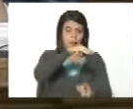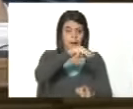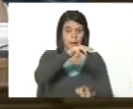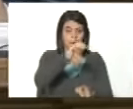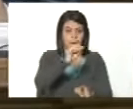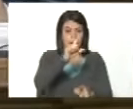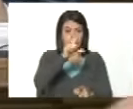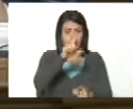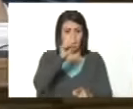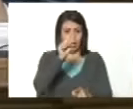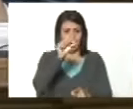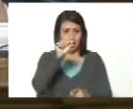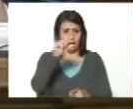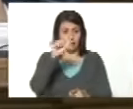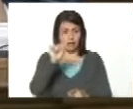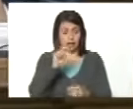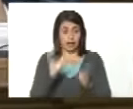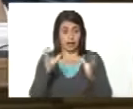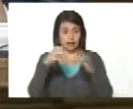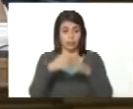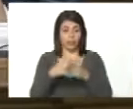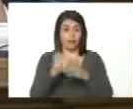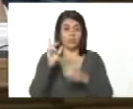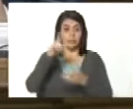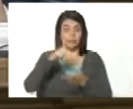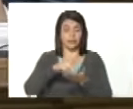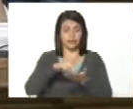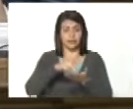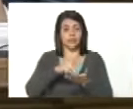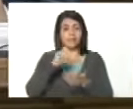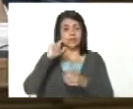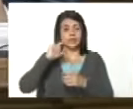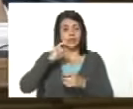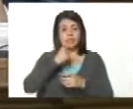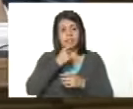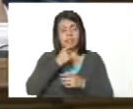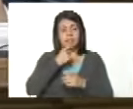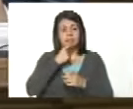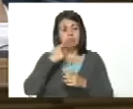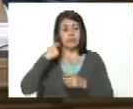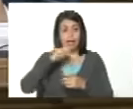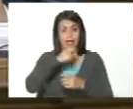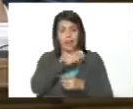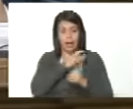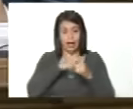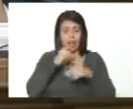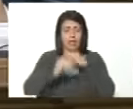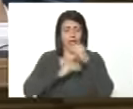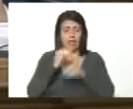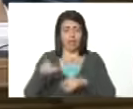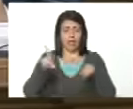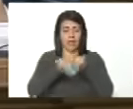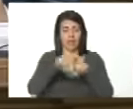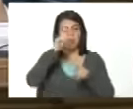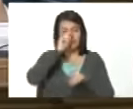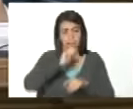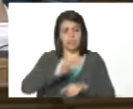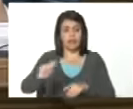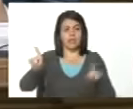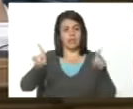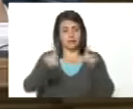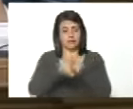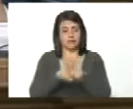Malasia, concurrente ante el Reino de Tailandia y el Estado de Brunei Darussalam, de conformidad a lo consagrado